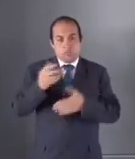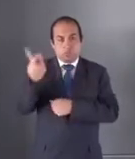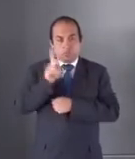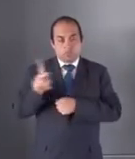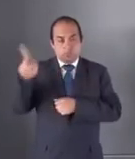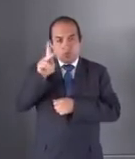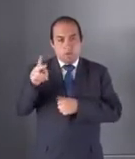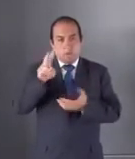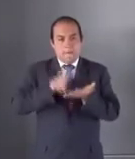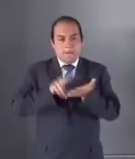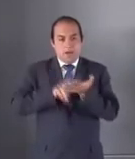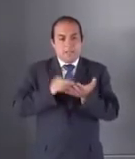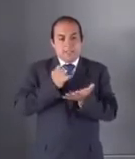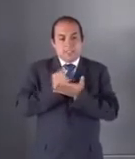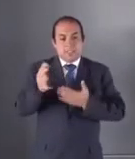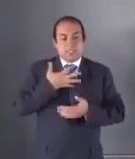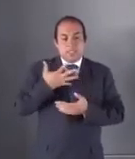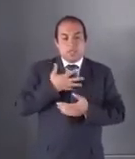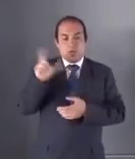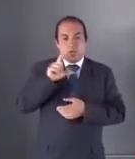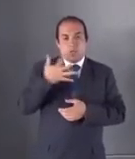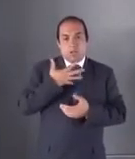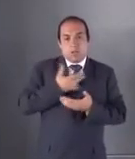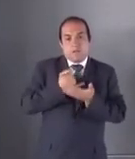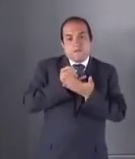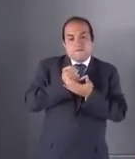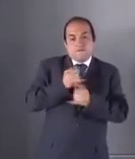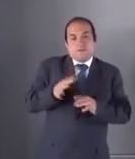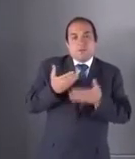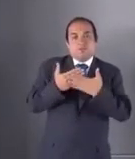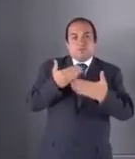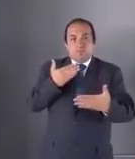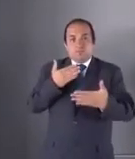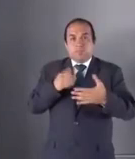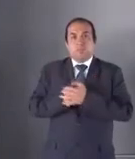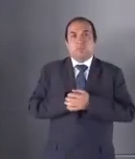toma a partir de la información que hay en ese momento. Y